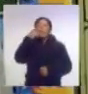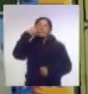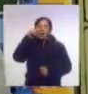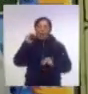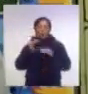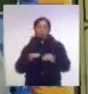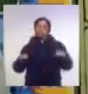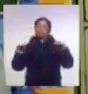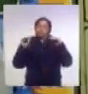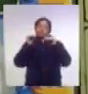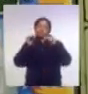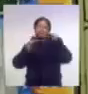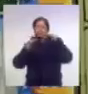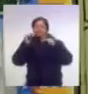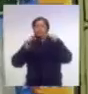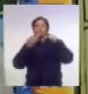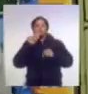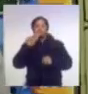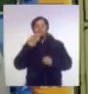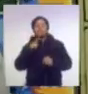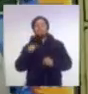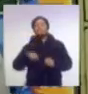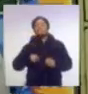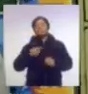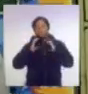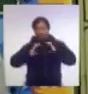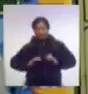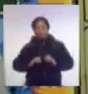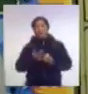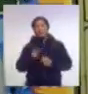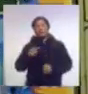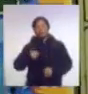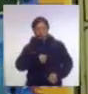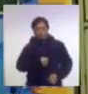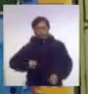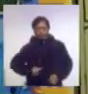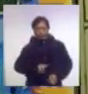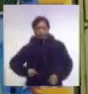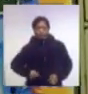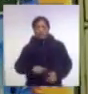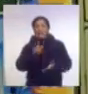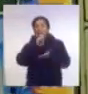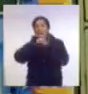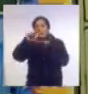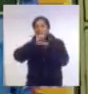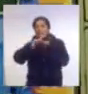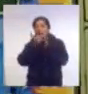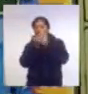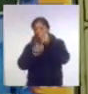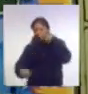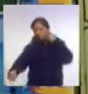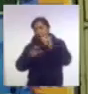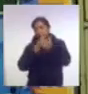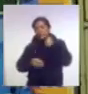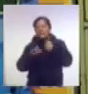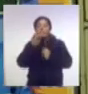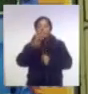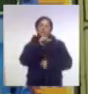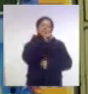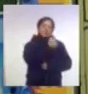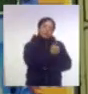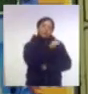buen metabolismo y poder deshacernos de esa caloría. Entonces, por eso es que se recomienda de 6 a 8 vasitos de agua, que